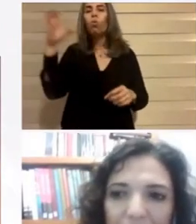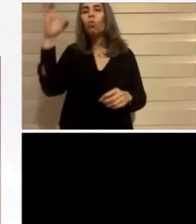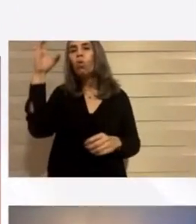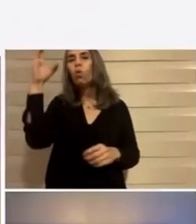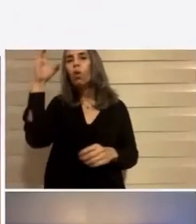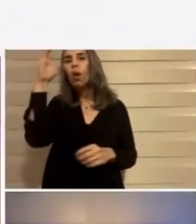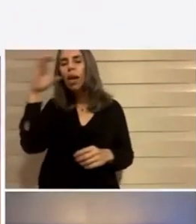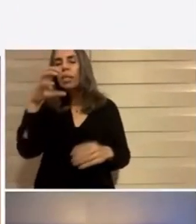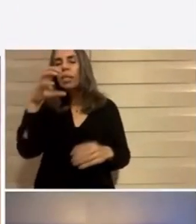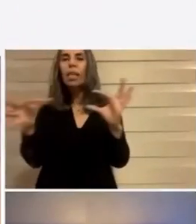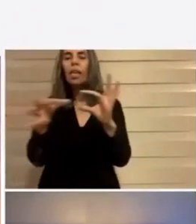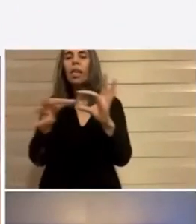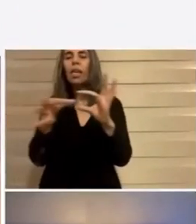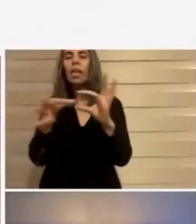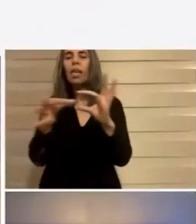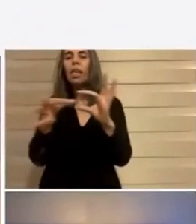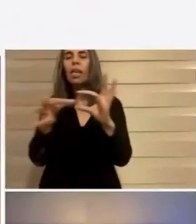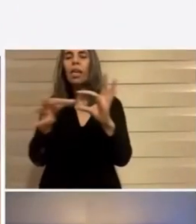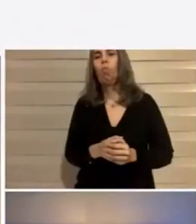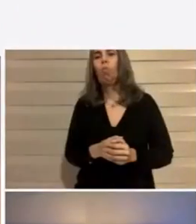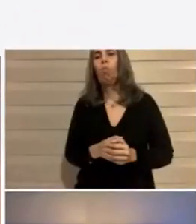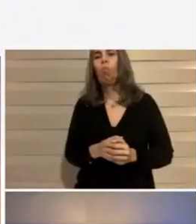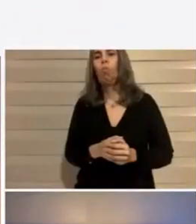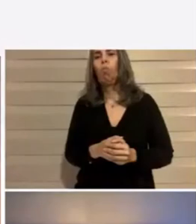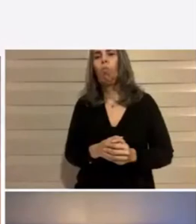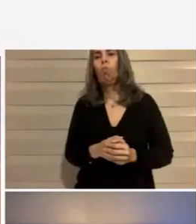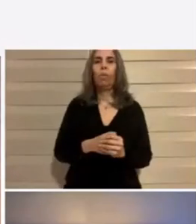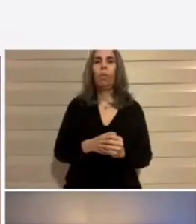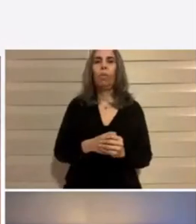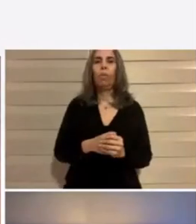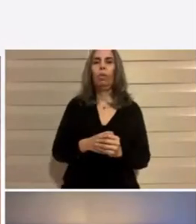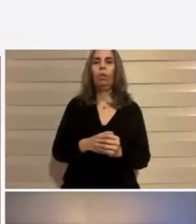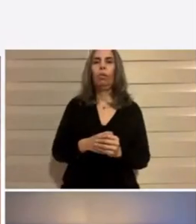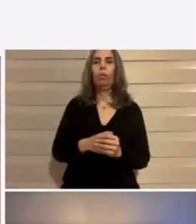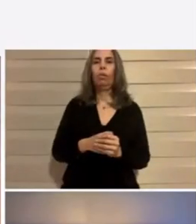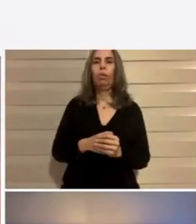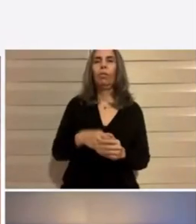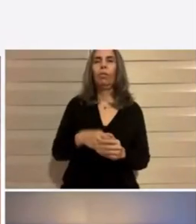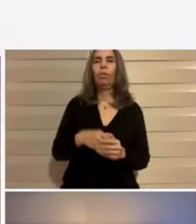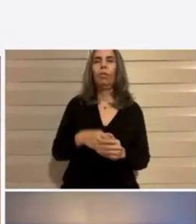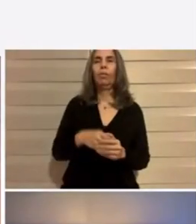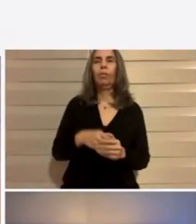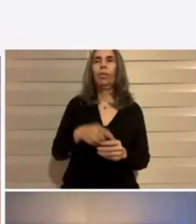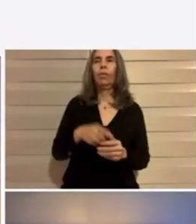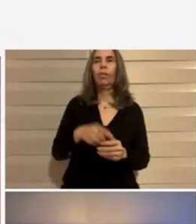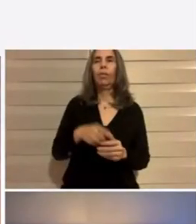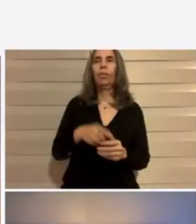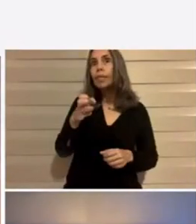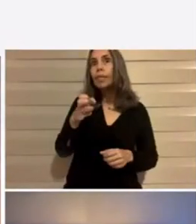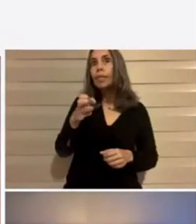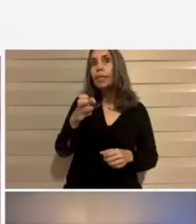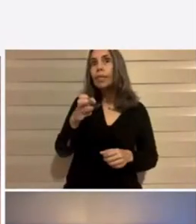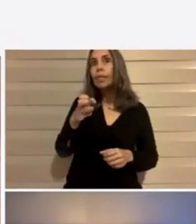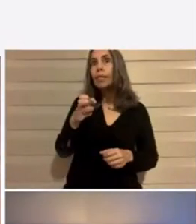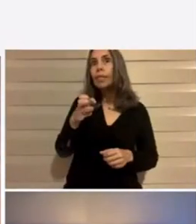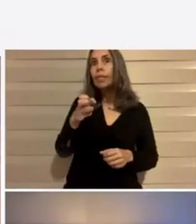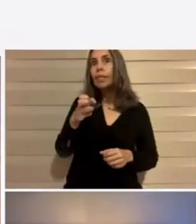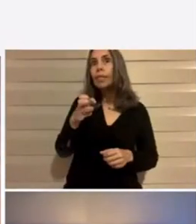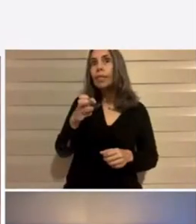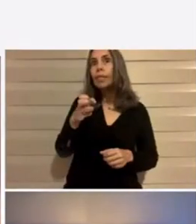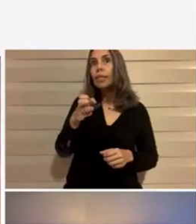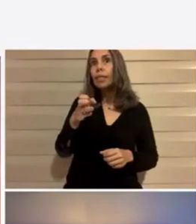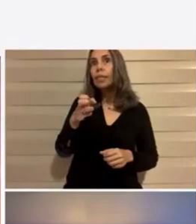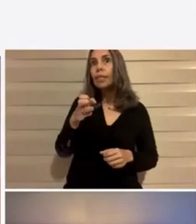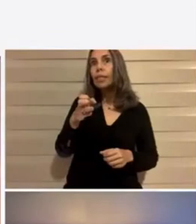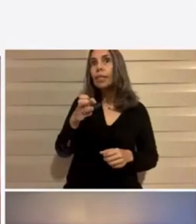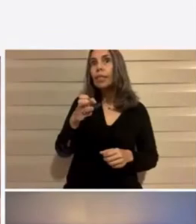Ah, bueno, esa pregunta es bastante compleja porque depende de qué situación estamos hablando. Pero si uno tiene herramientas